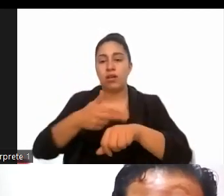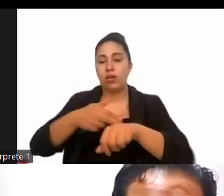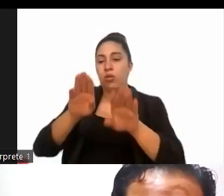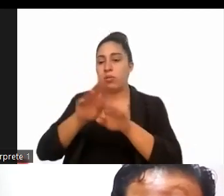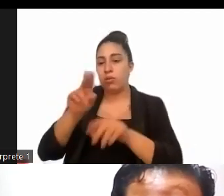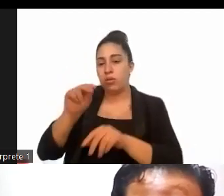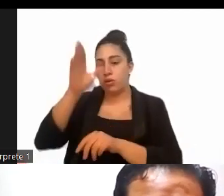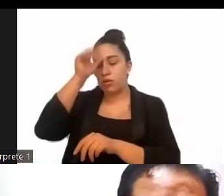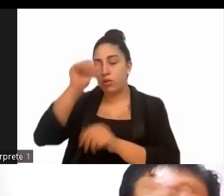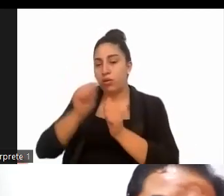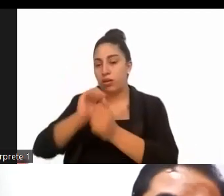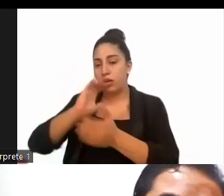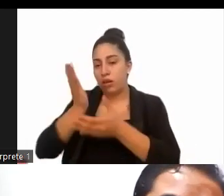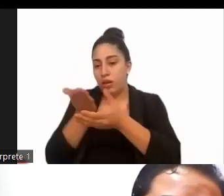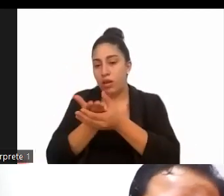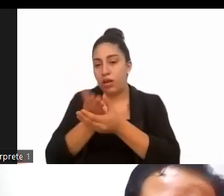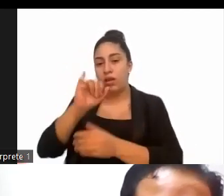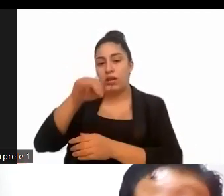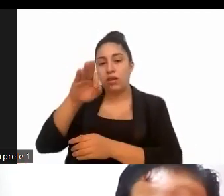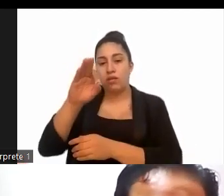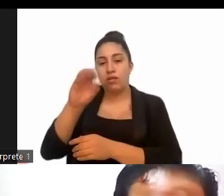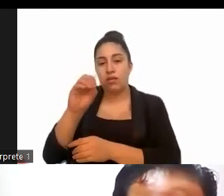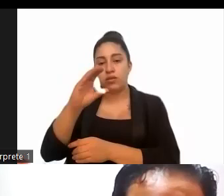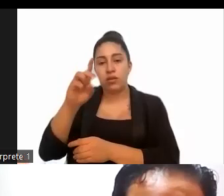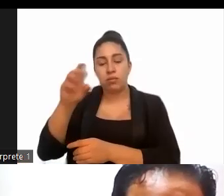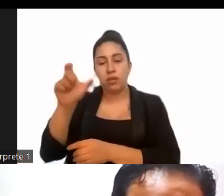con el expediente